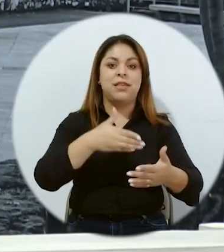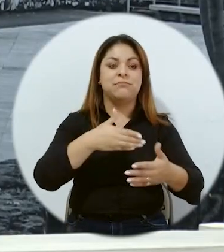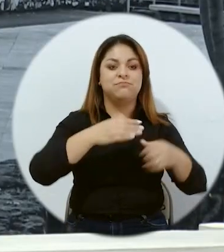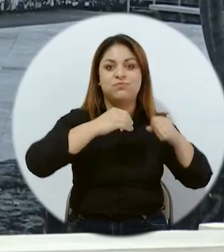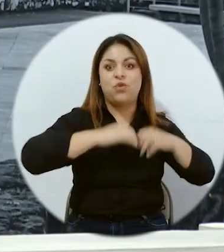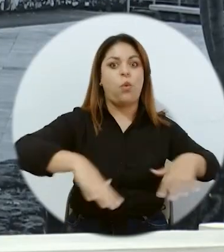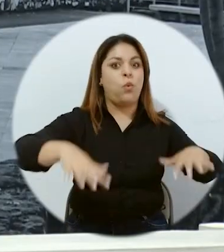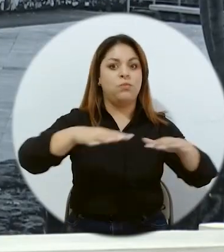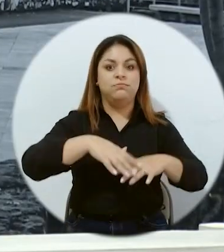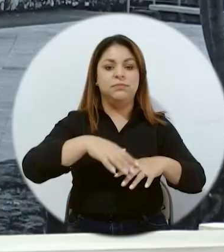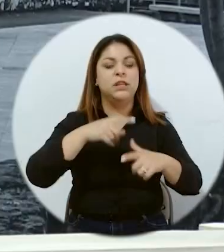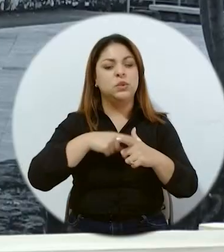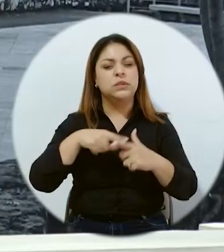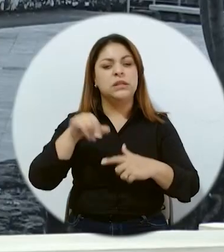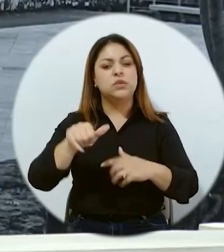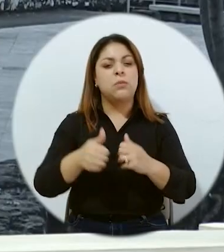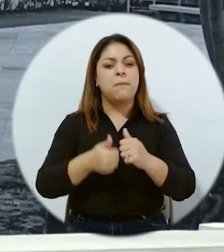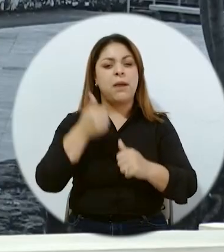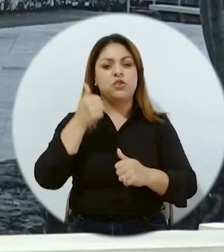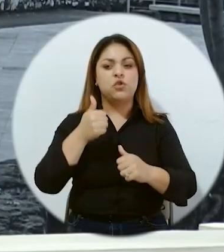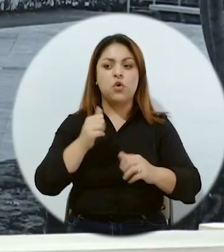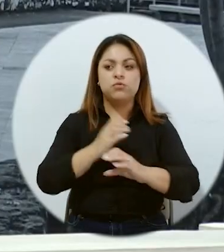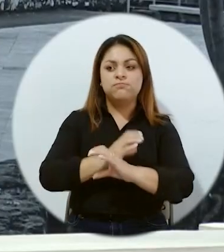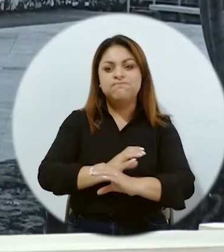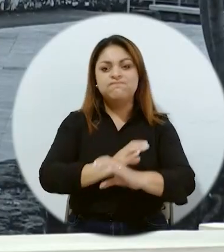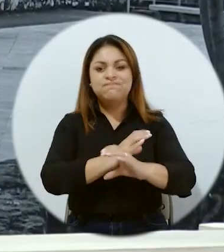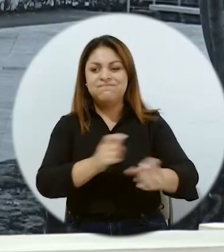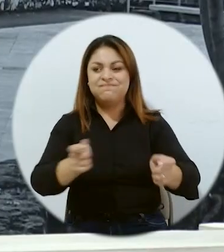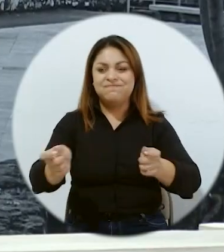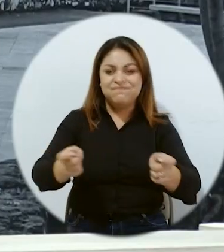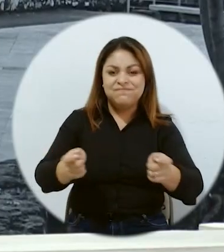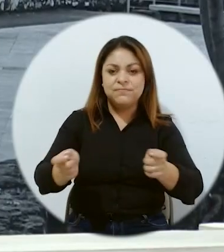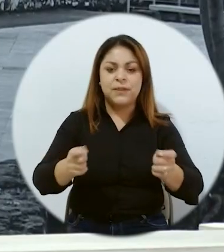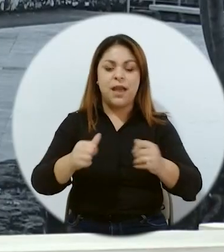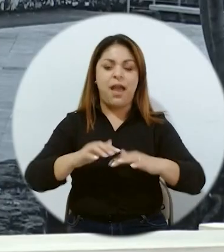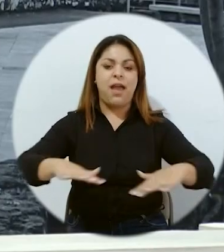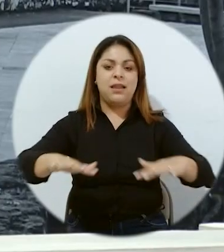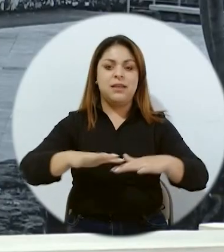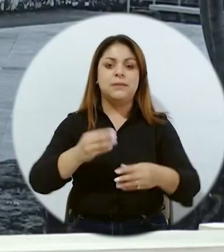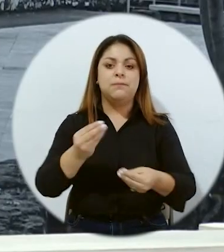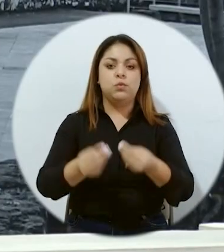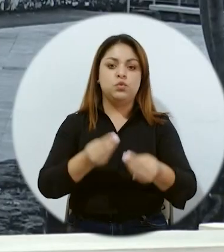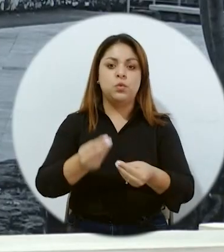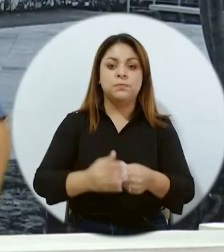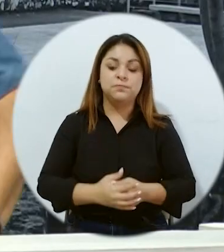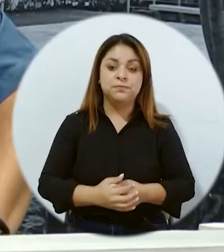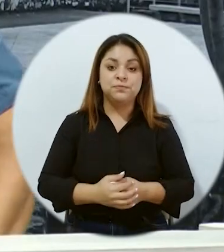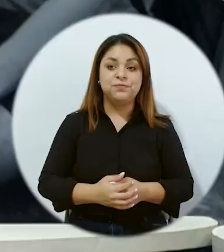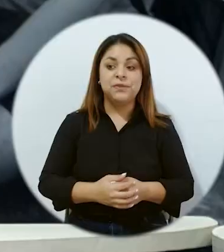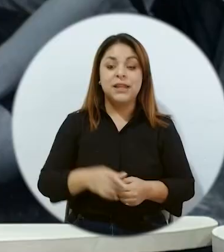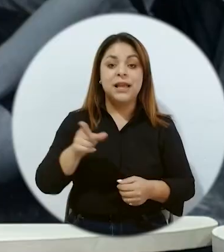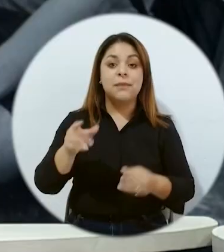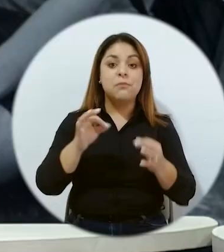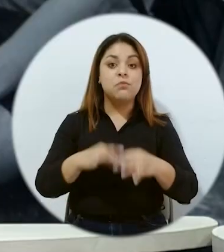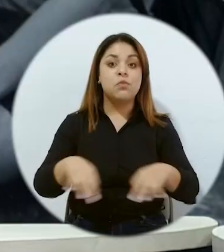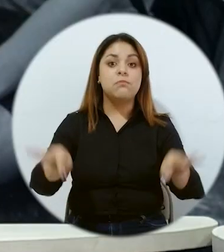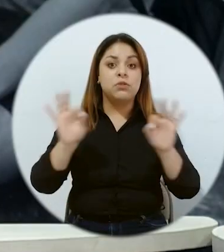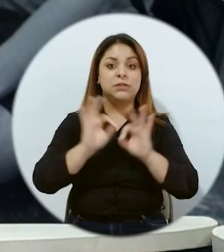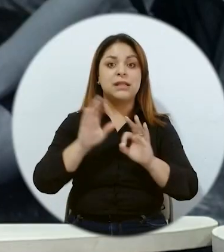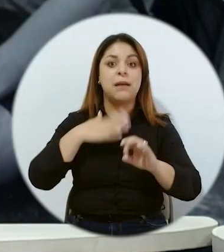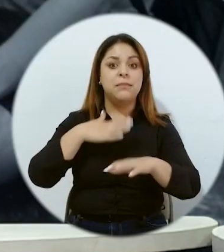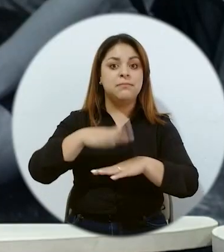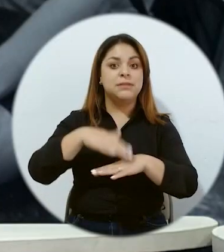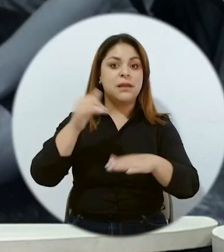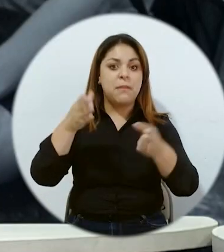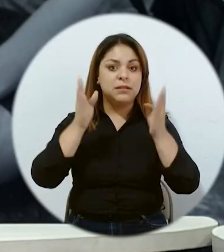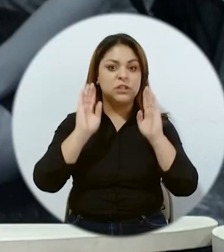pueden afectar los cultivos. Entonces se produce una mayor resiliencia también de las áreas de producción. Muy importante, a mí me llamó